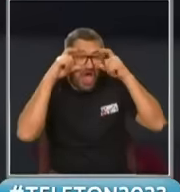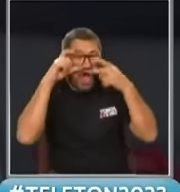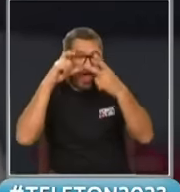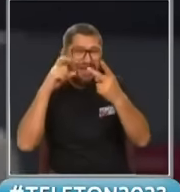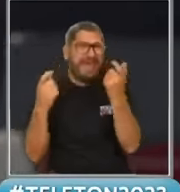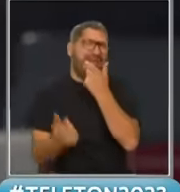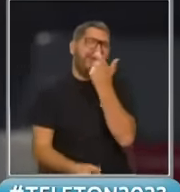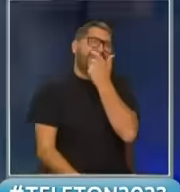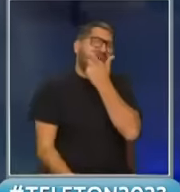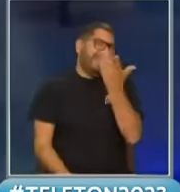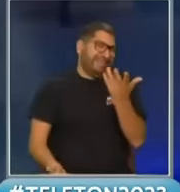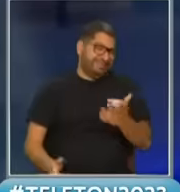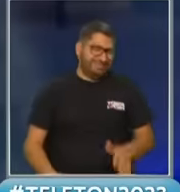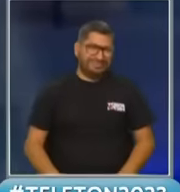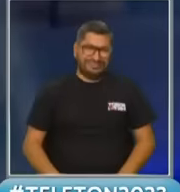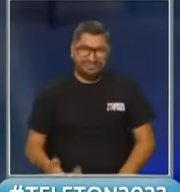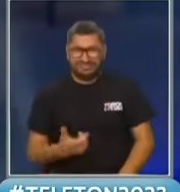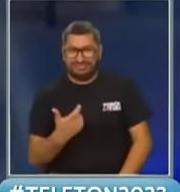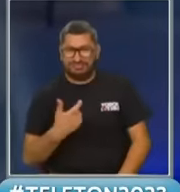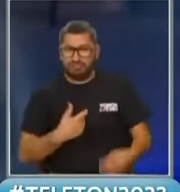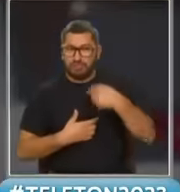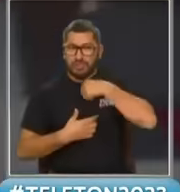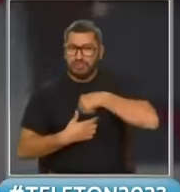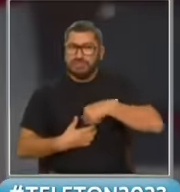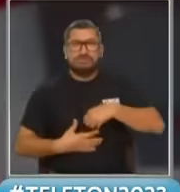El leíto se ríe y por dentro, sí, flaco concha.